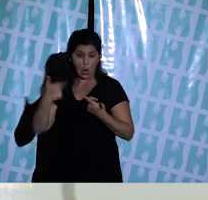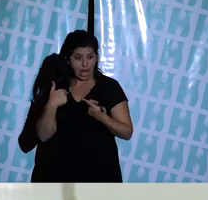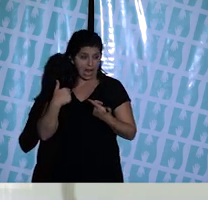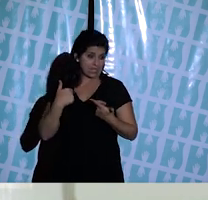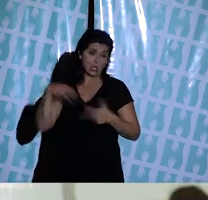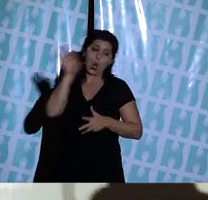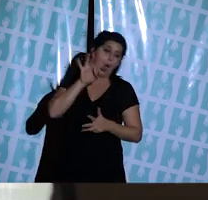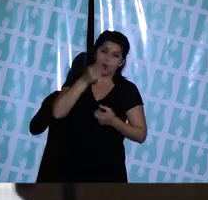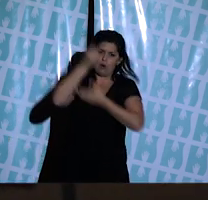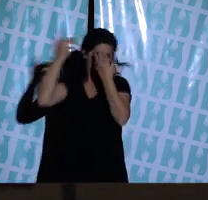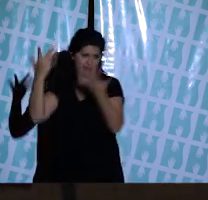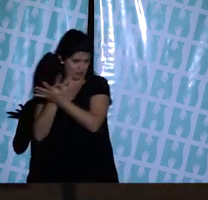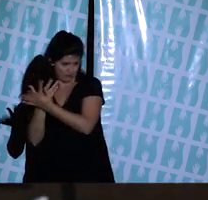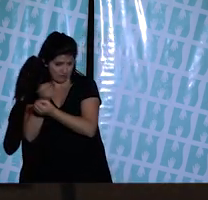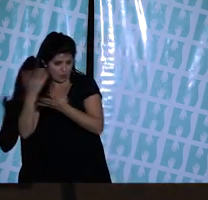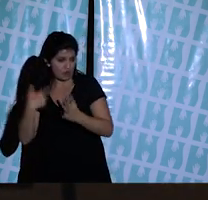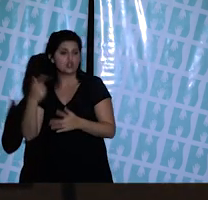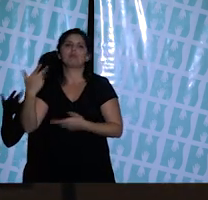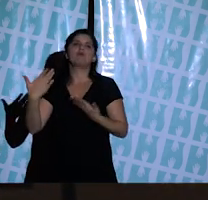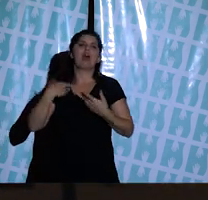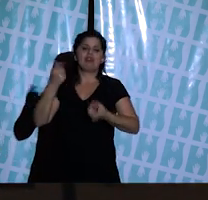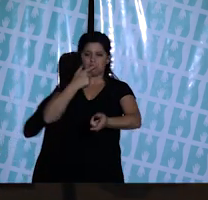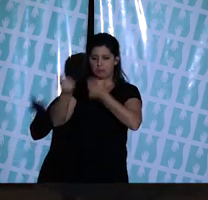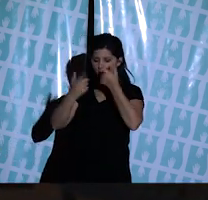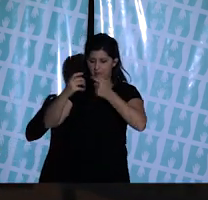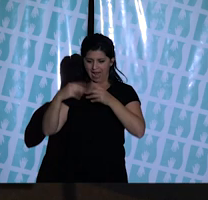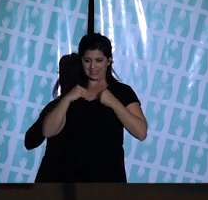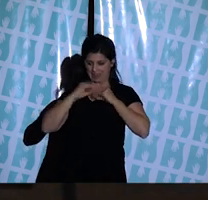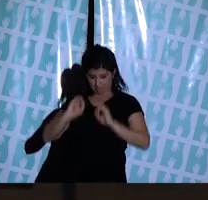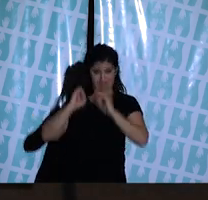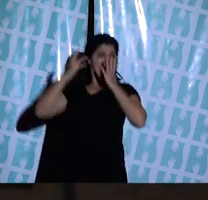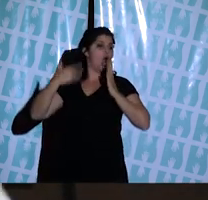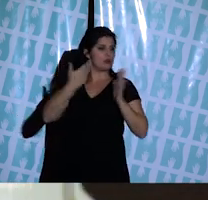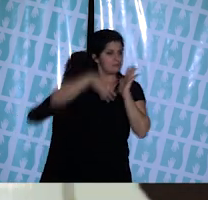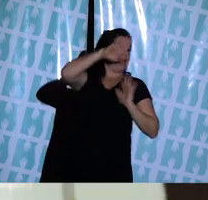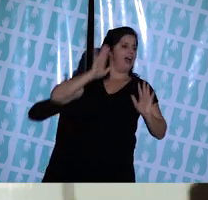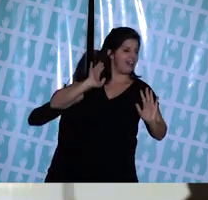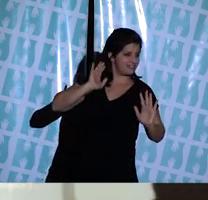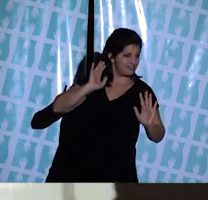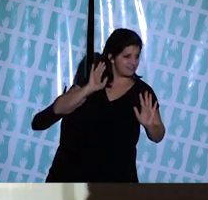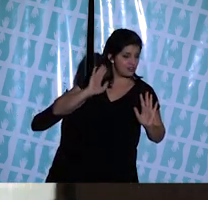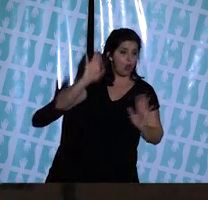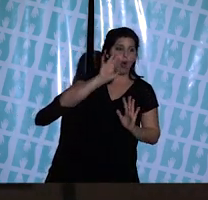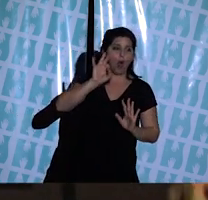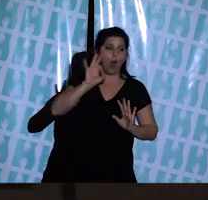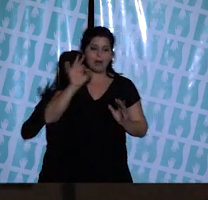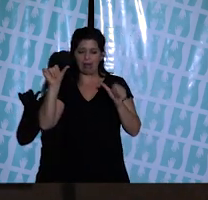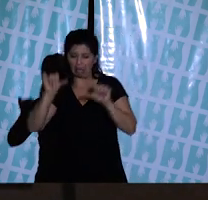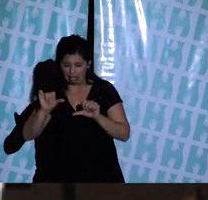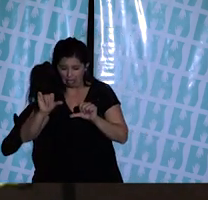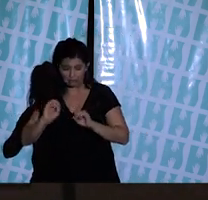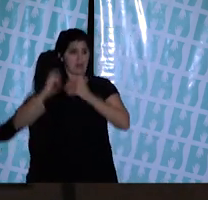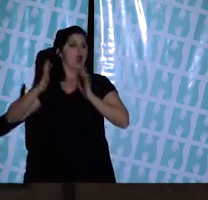consumir para sentirme más mejor, como en Córdoba decimos, o me puedo consumir para no sentirme tan